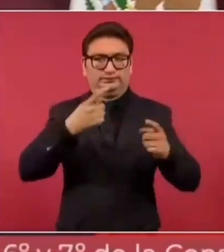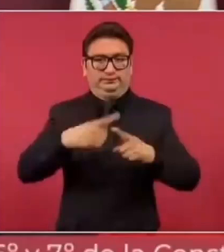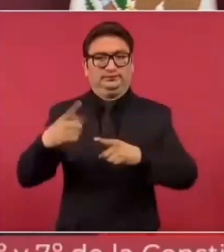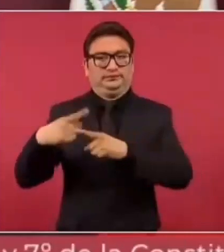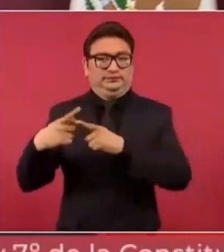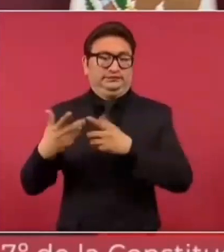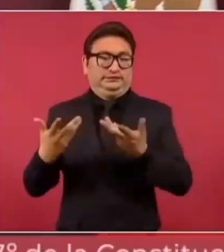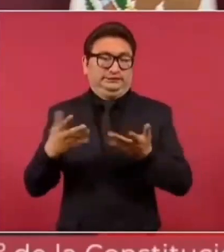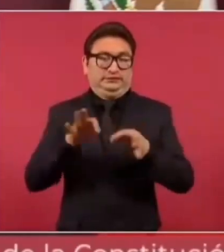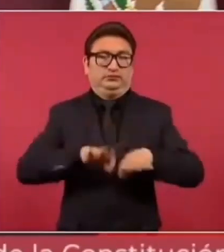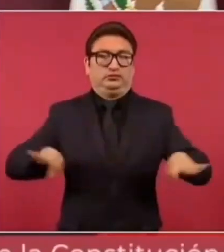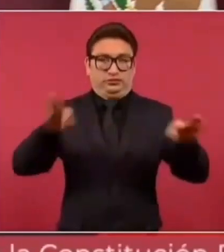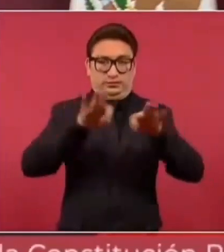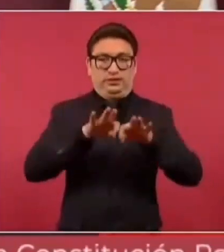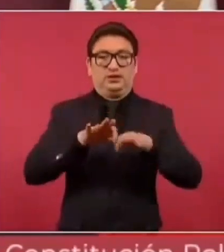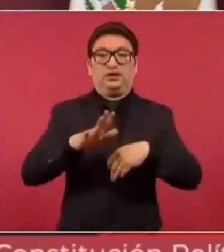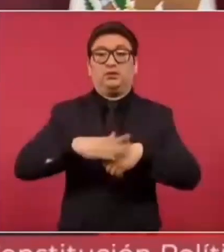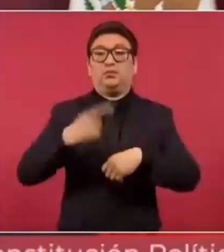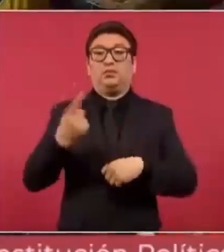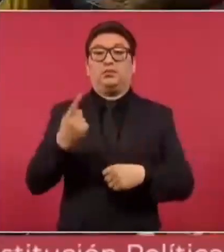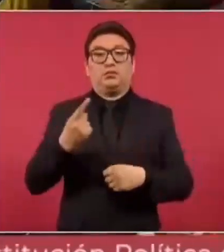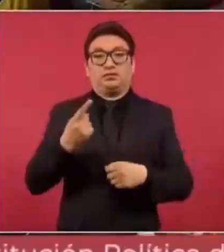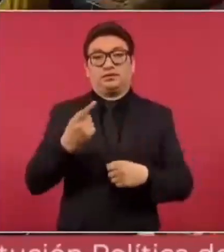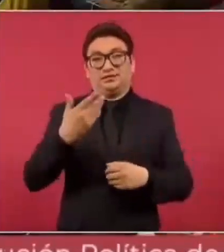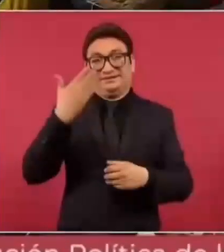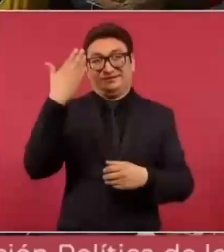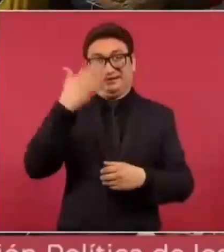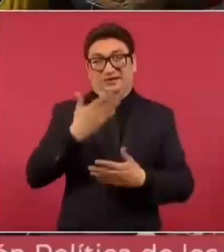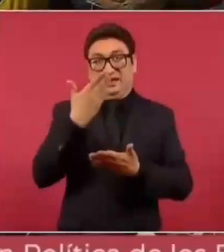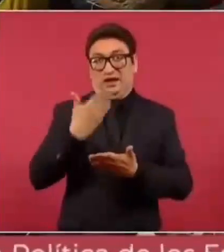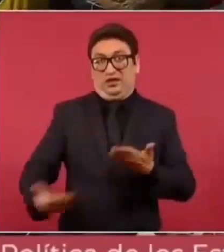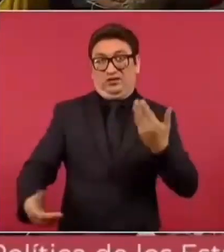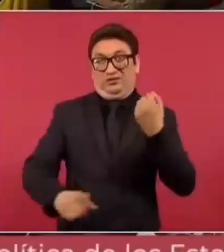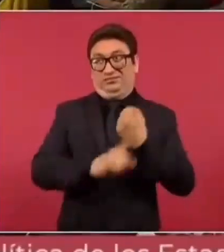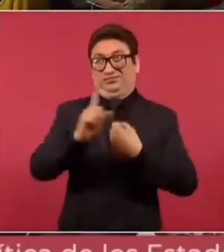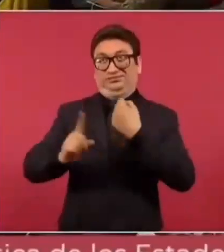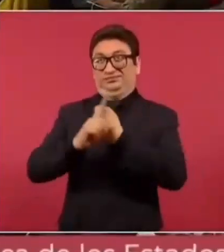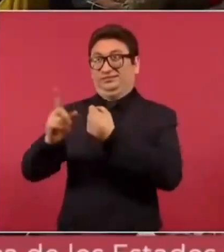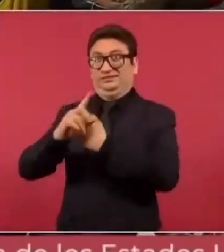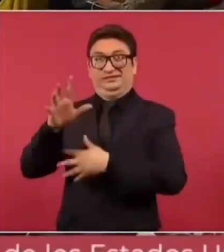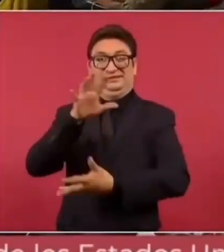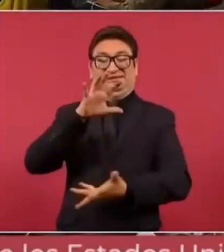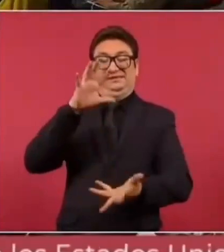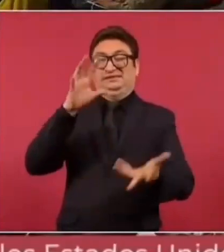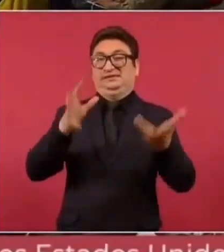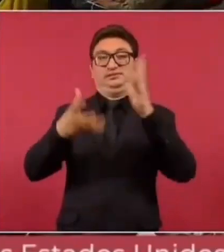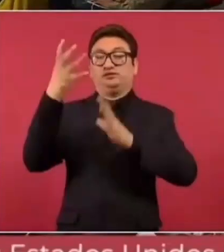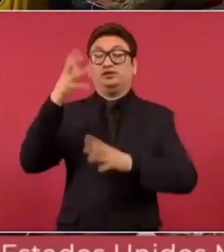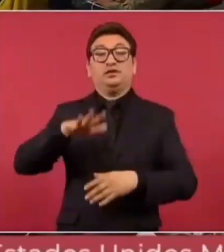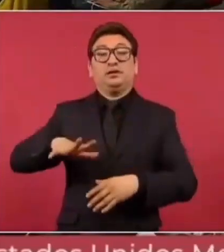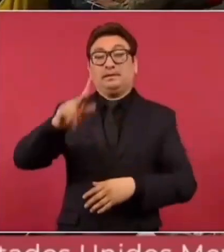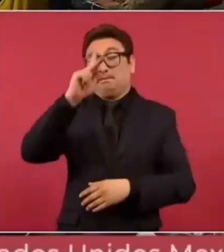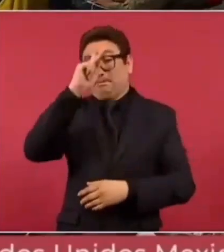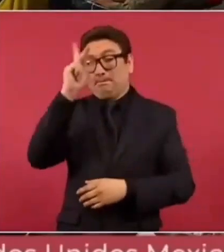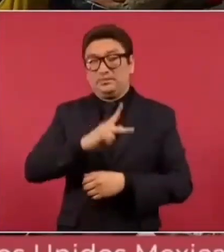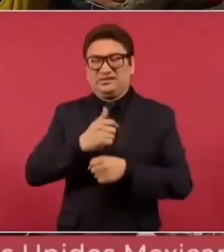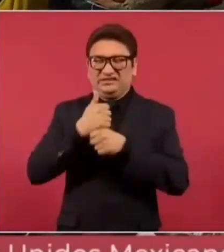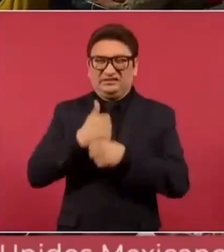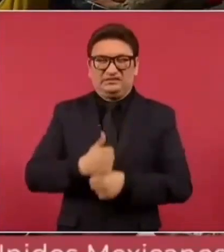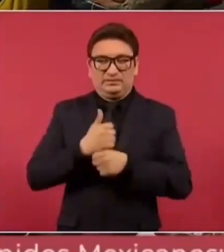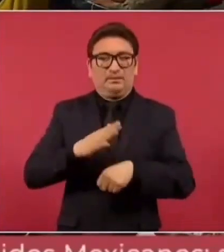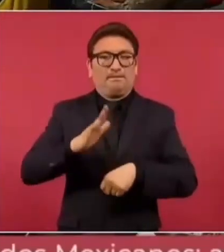Tan es así que ahora con la crisis, los que han padecido más